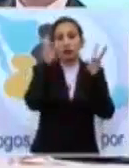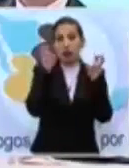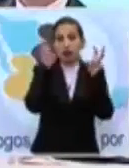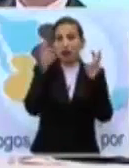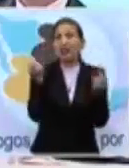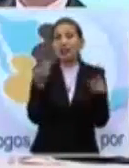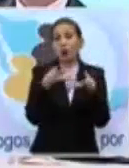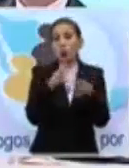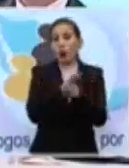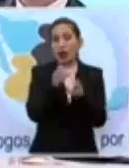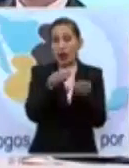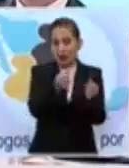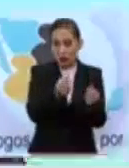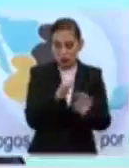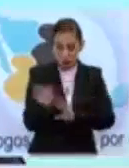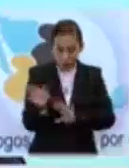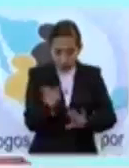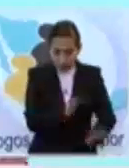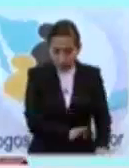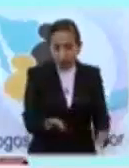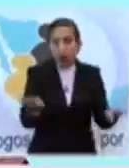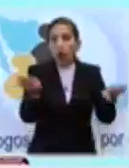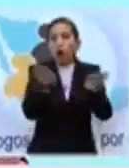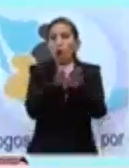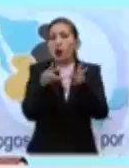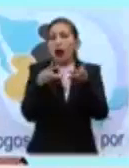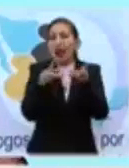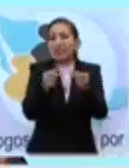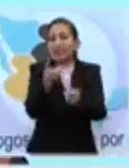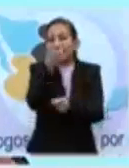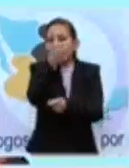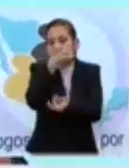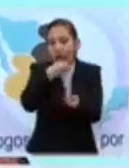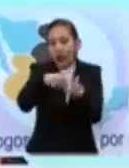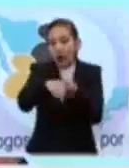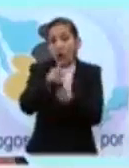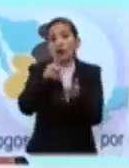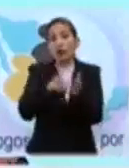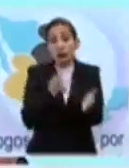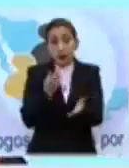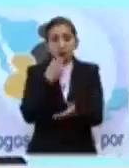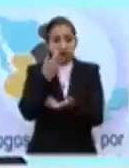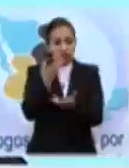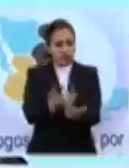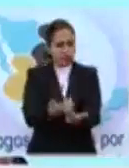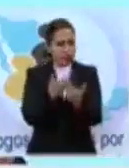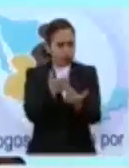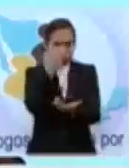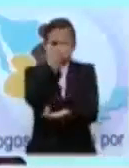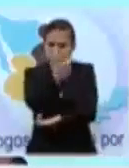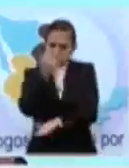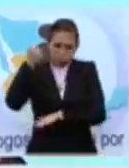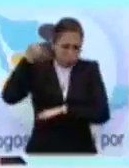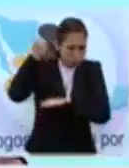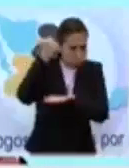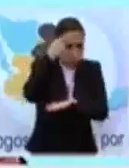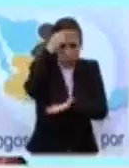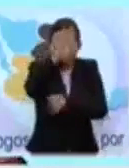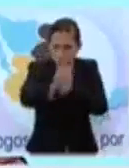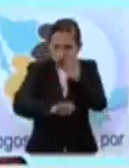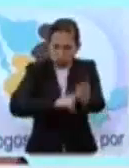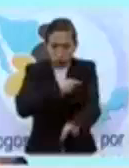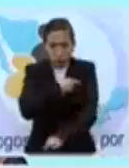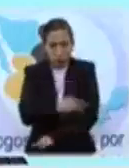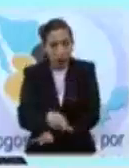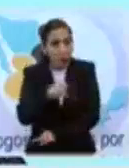en qué se gasta. Ahora, en cómo se gastan los recursos, que nuevamente son suficientes para atender el problema de la pobreza,